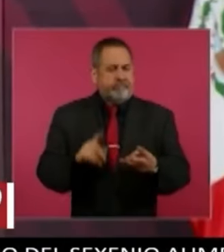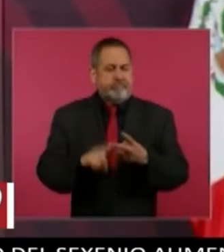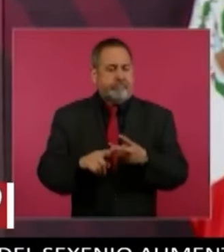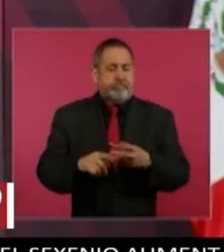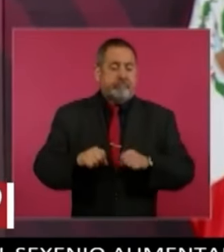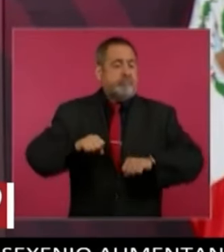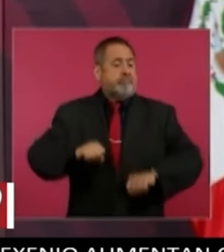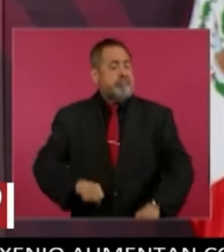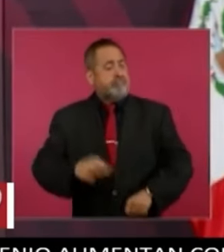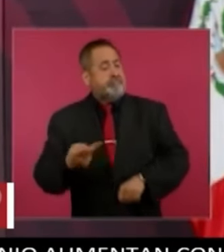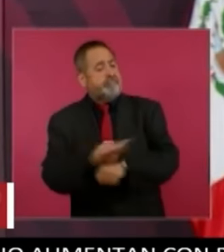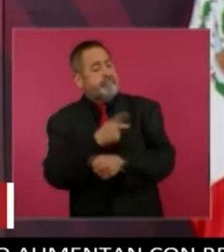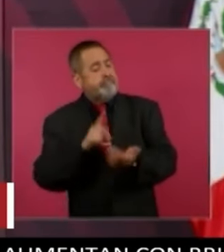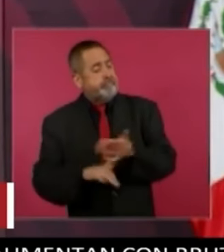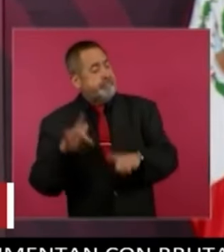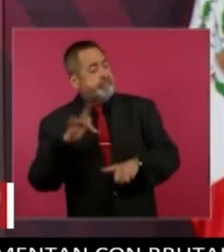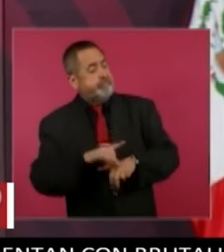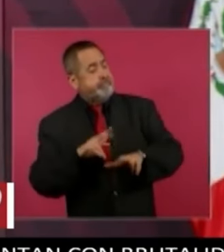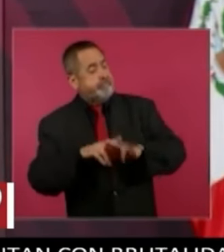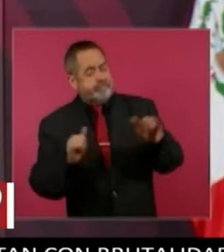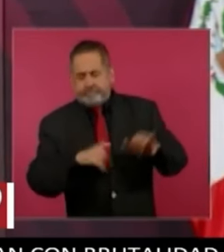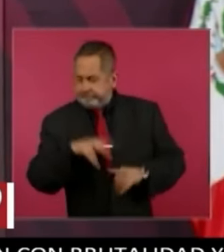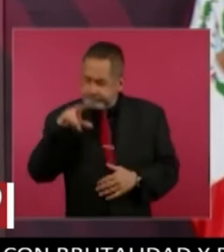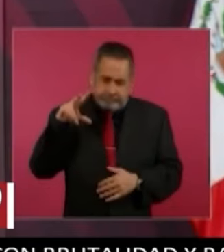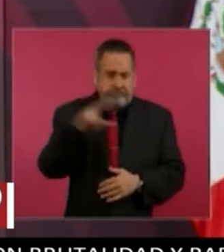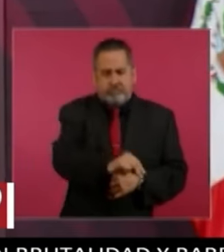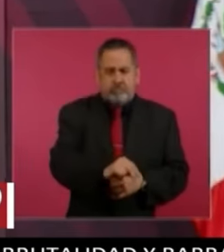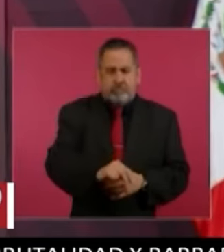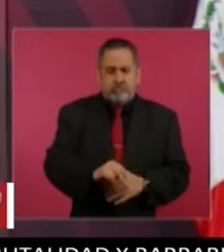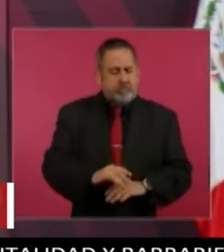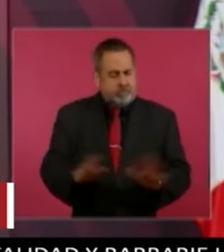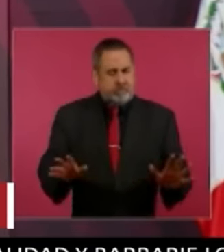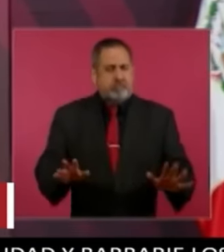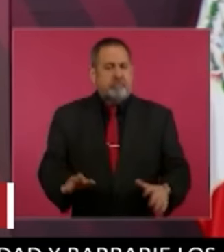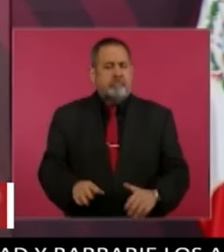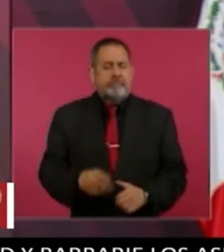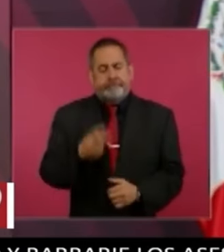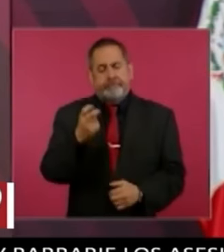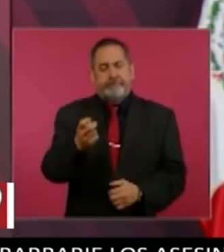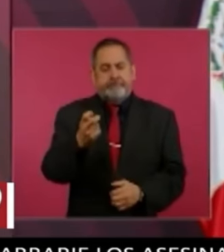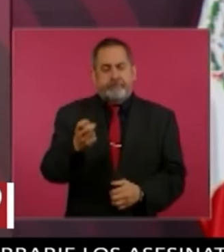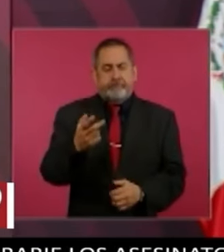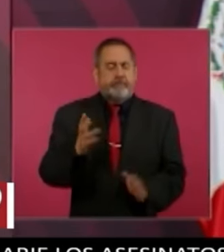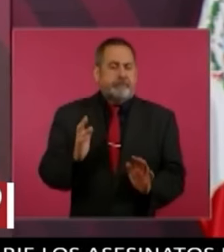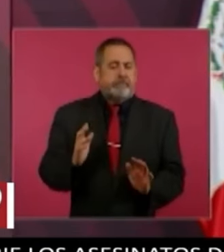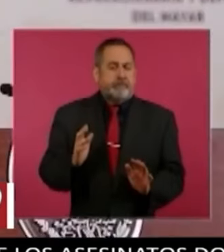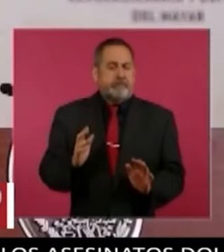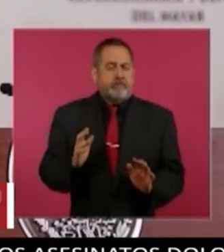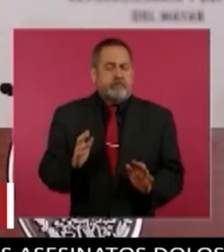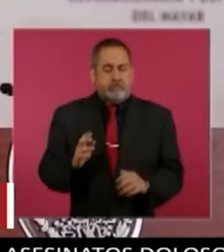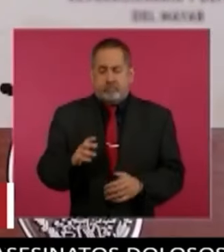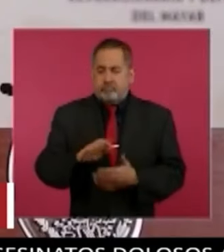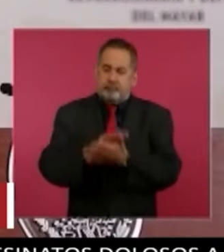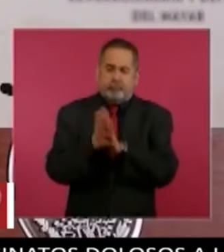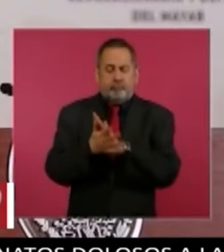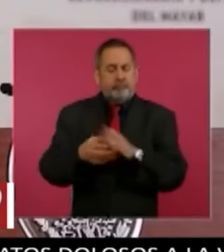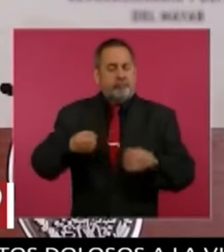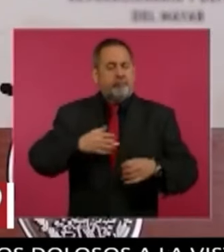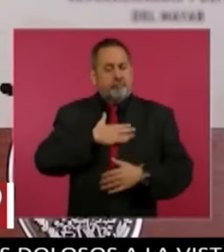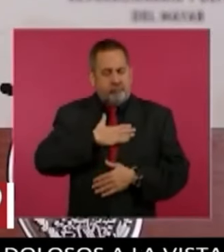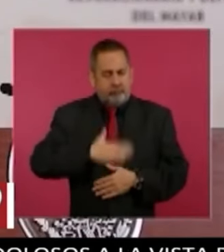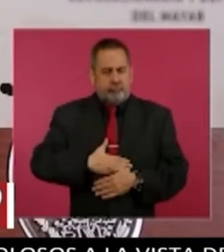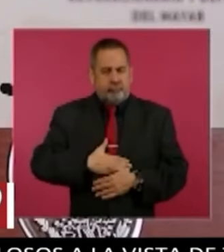de su corcholata, no estaría al frente de la campaña oficialista. No es pues simplemente